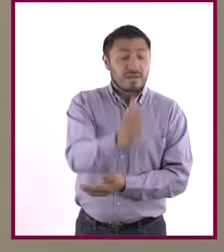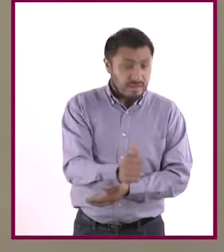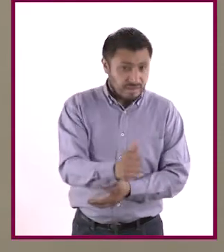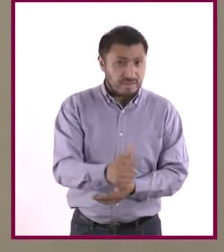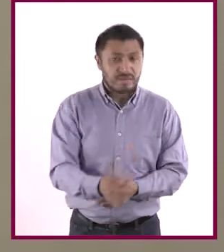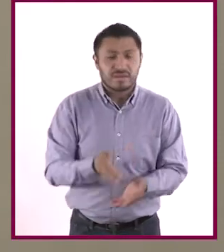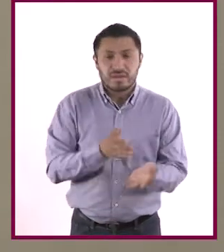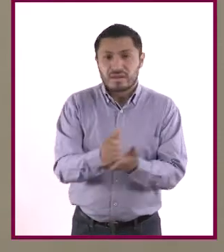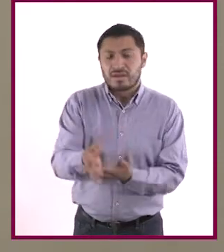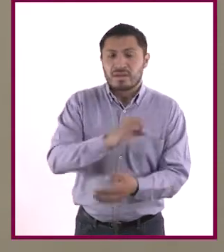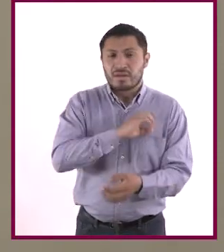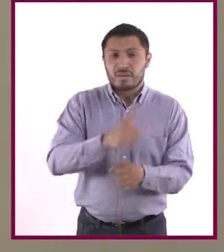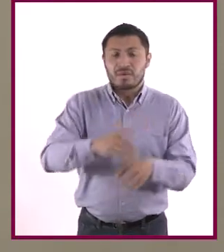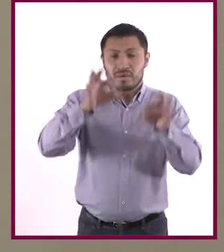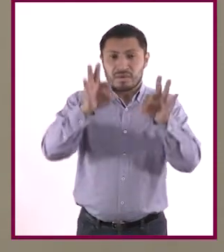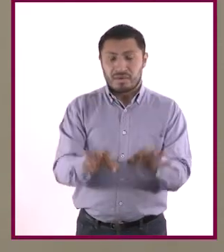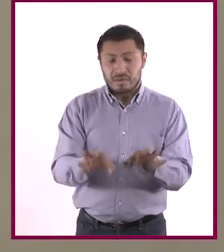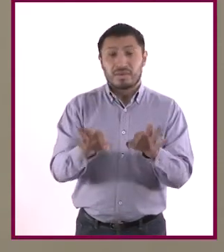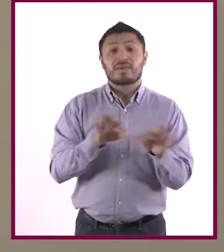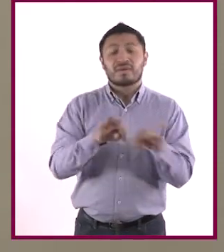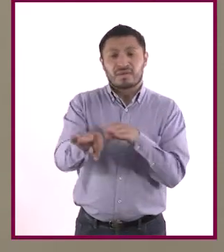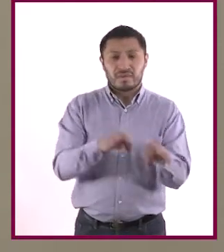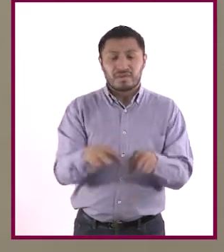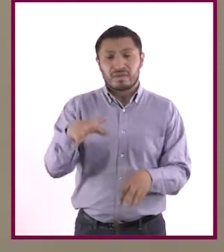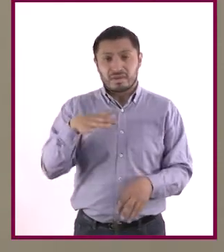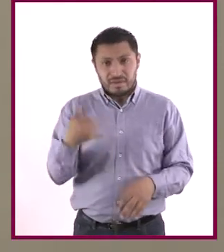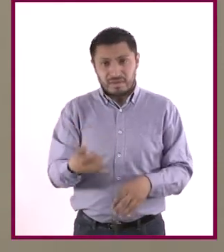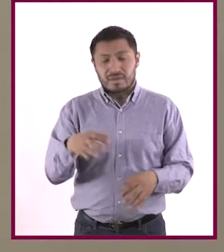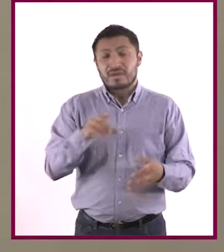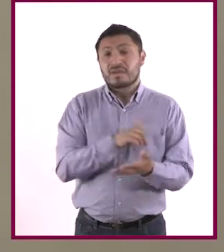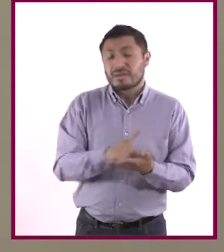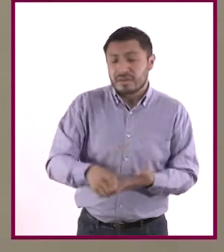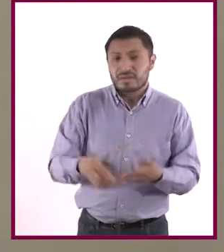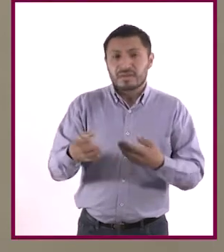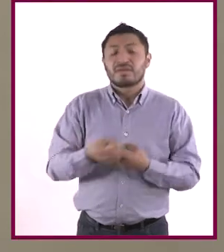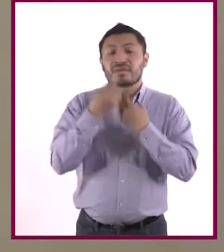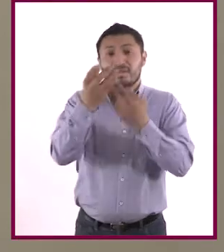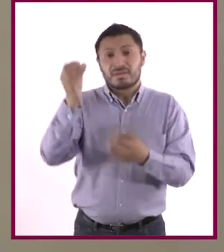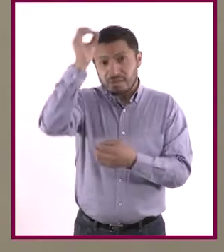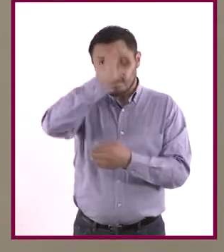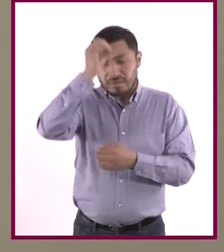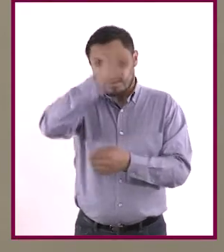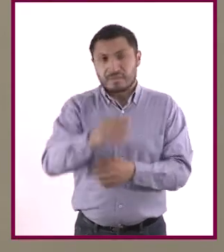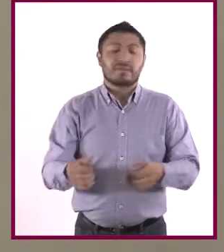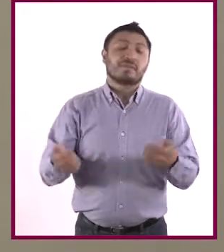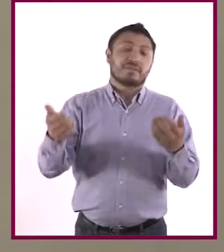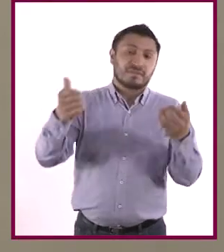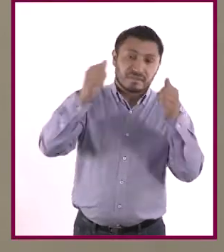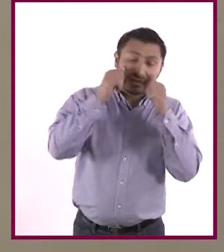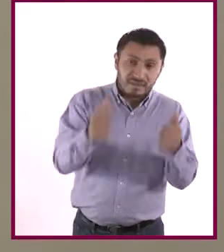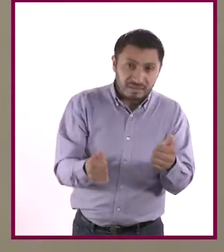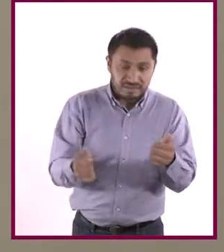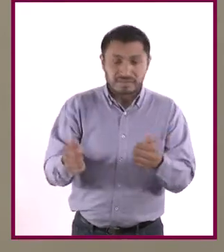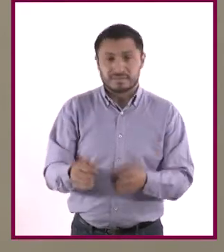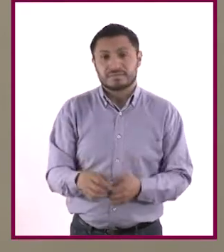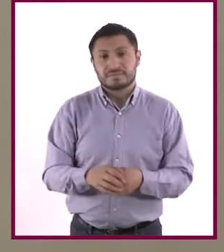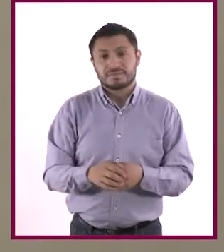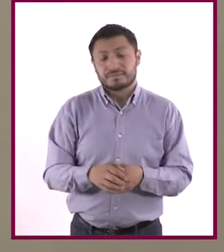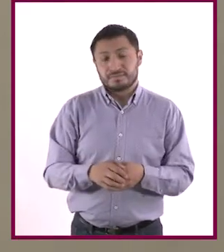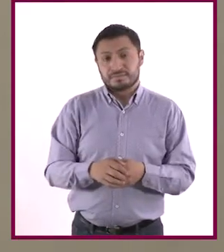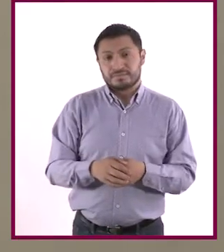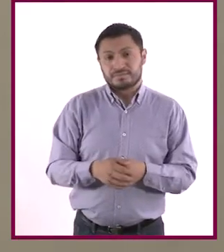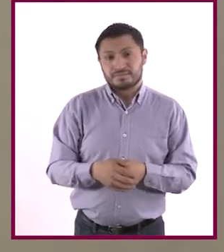justas de trabajo y, sobre todo, tener el derecho a expresar opiniones, ser escuchadas y escuchados, consideradas